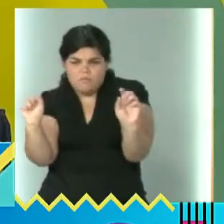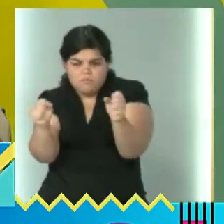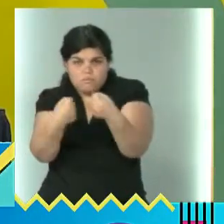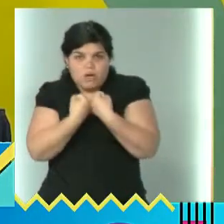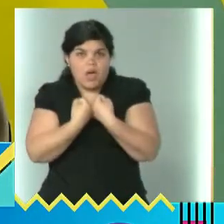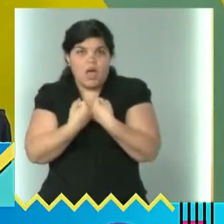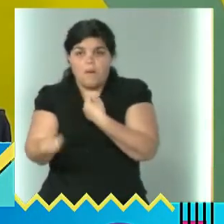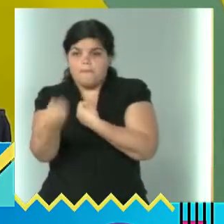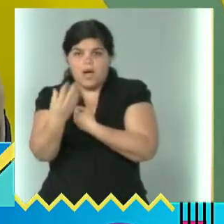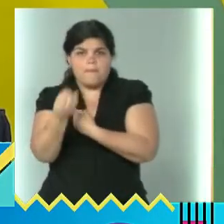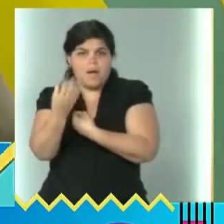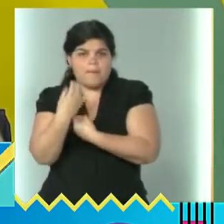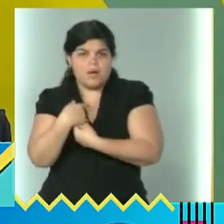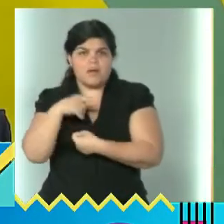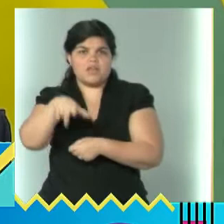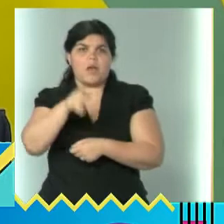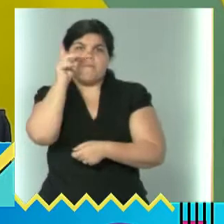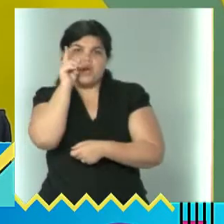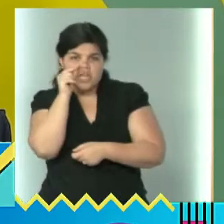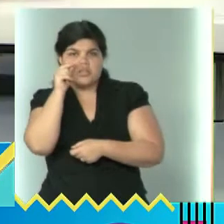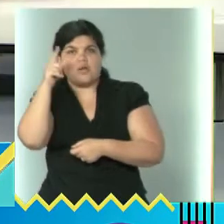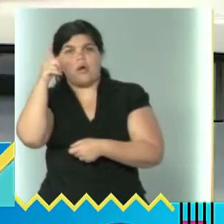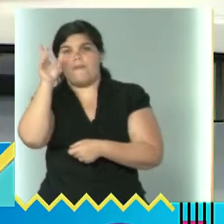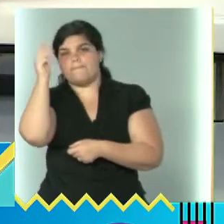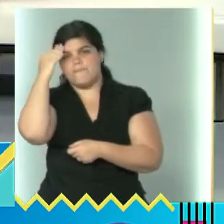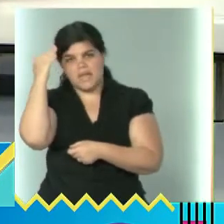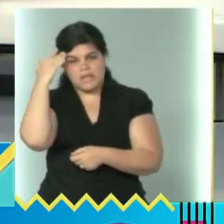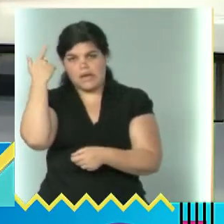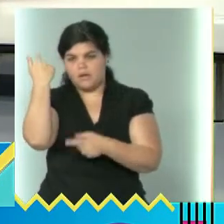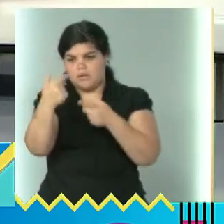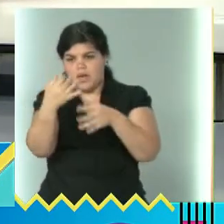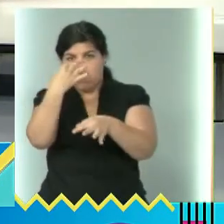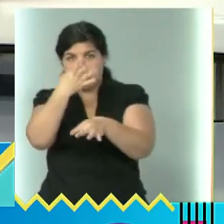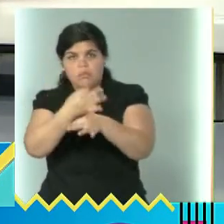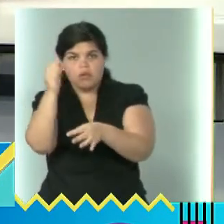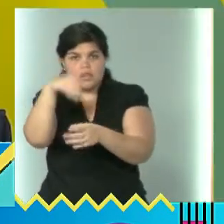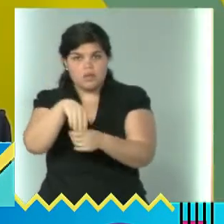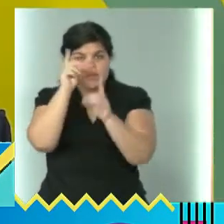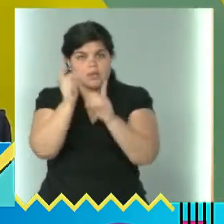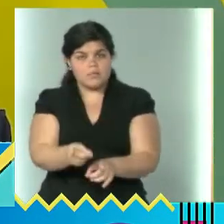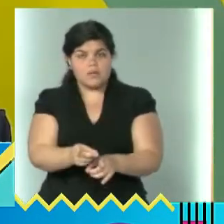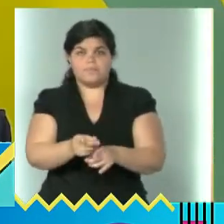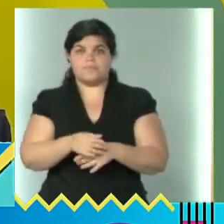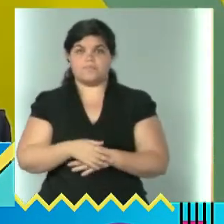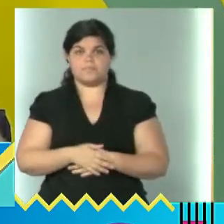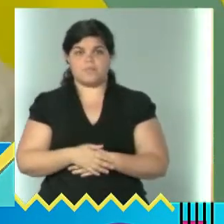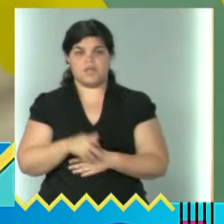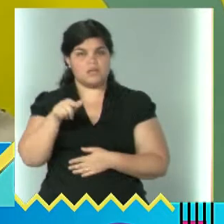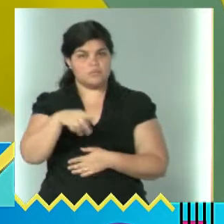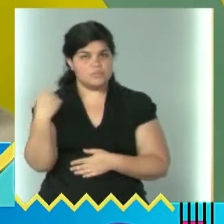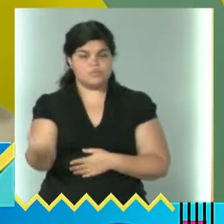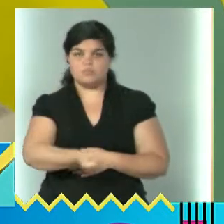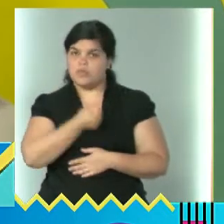político, eventualmente militar, sino también educativo. Por eso creo que hay que ser muy prudente con